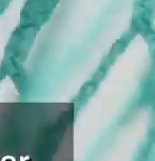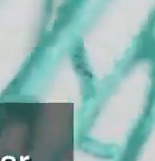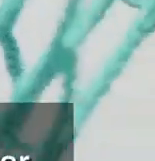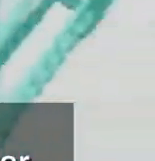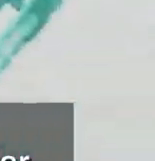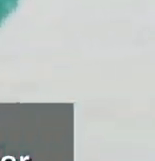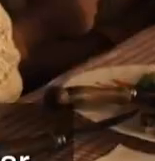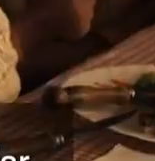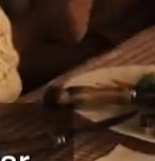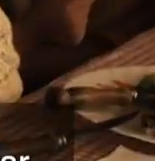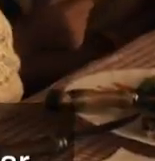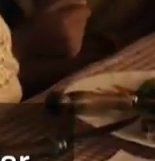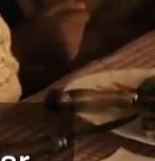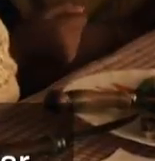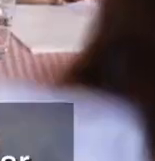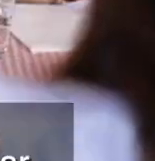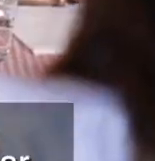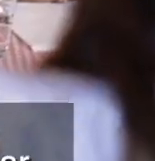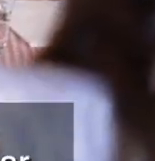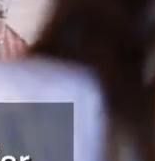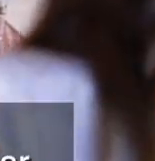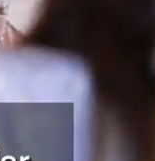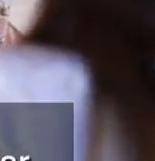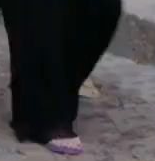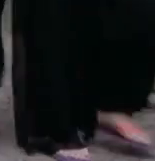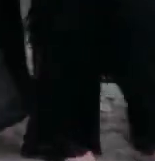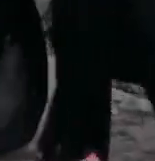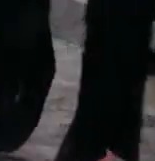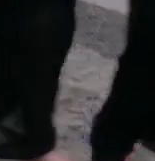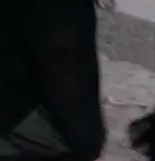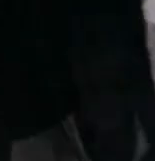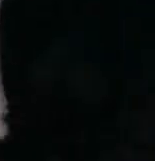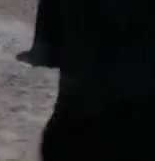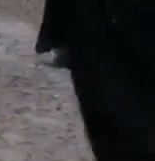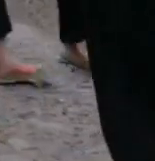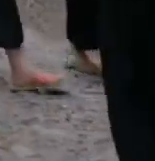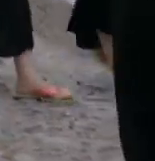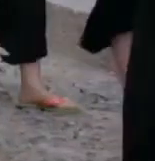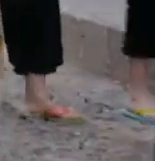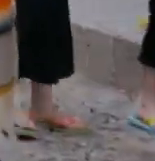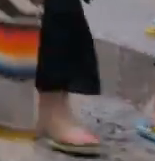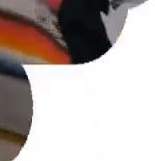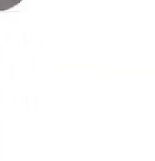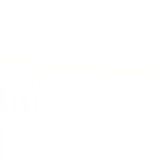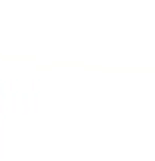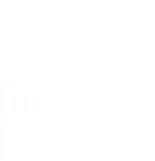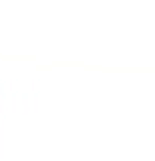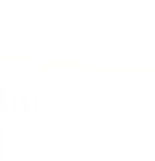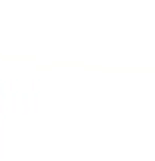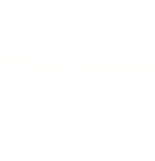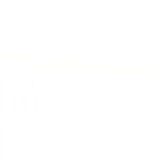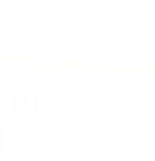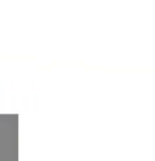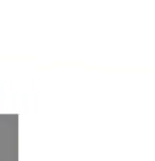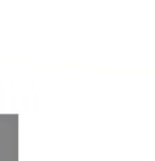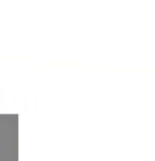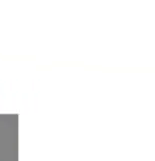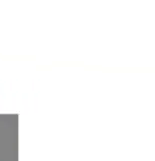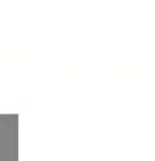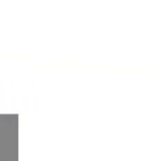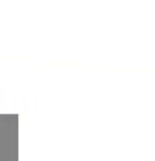el derecho al descanso y la importancia de la convivencia familiar. Porque México eres tú. Legislamos para todas y todos. Cámara de